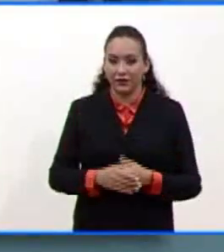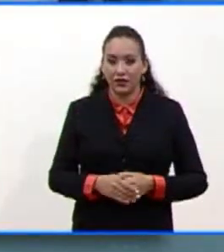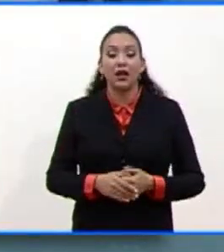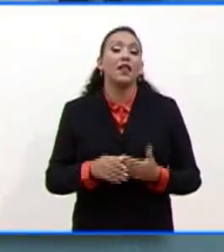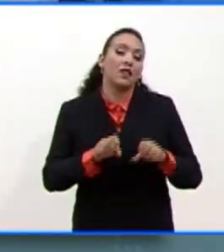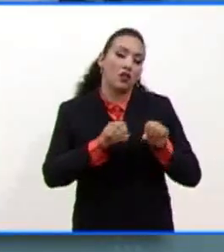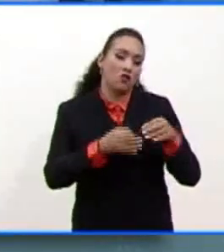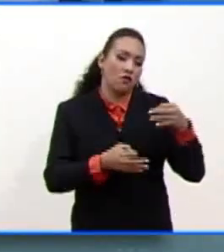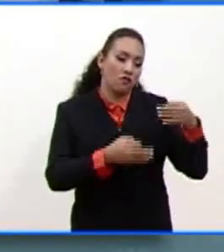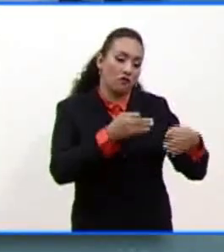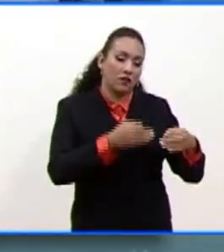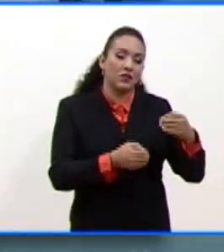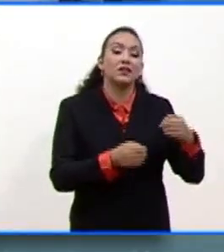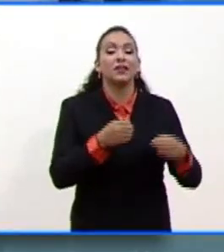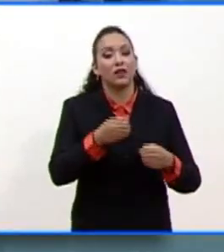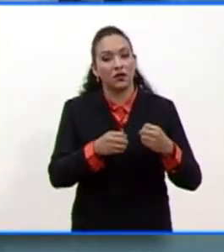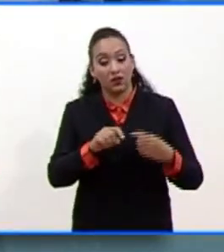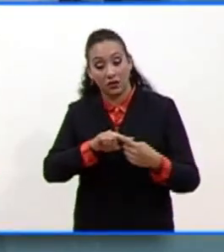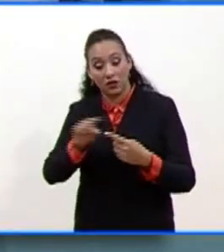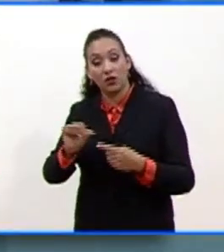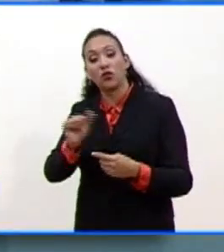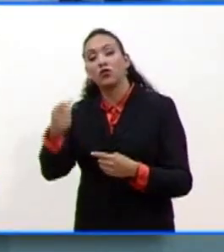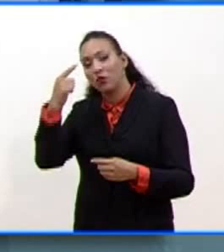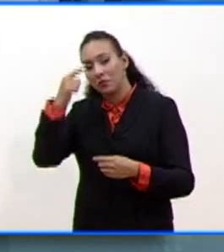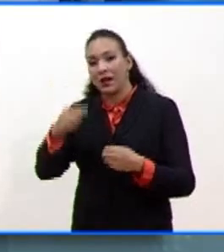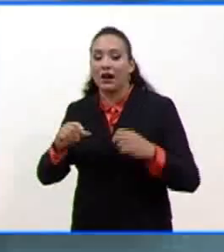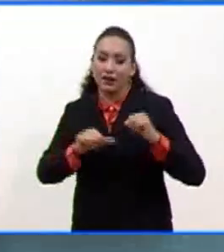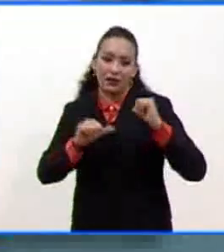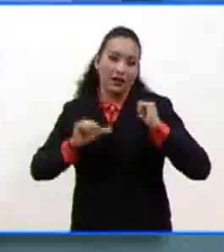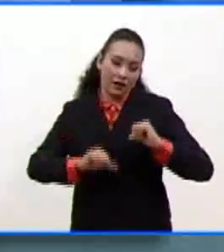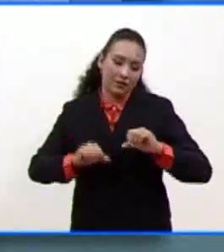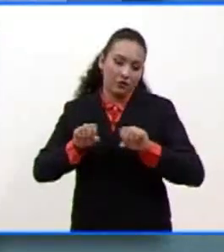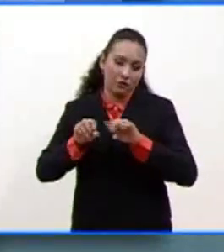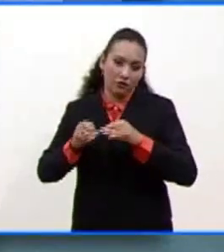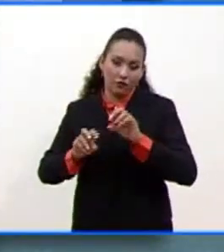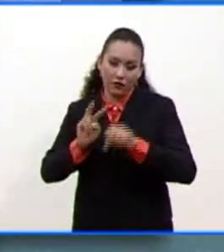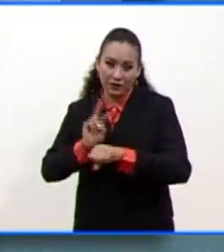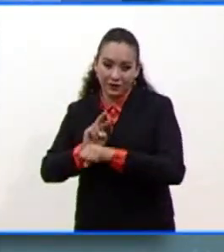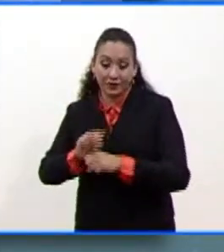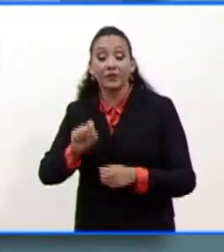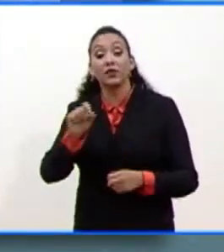del Tribunal Superior de Justicia como del Tribunal de Disciplina Judicial, así